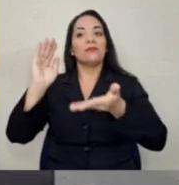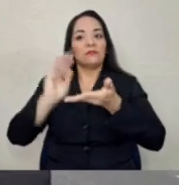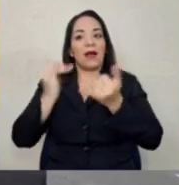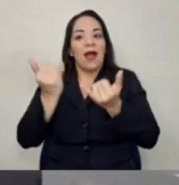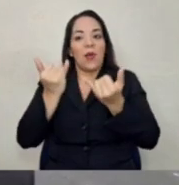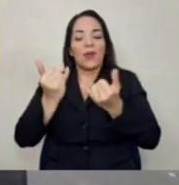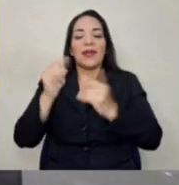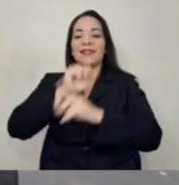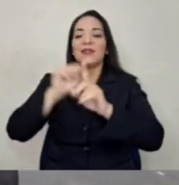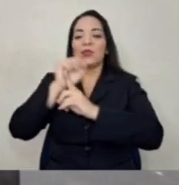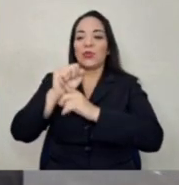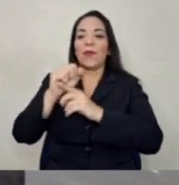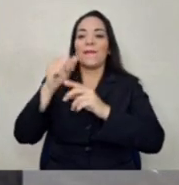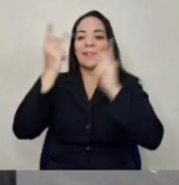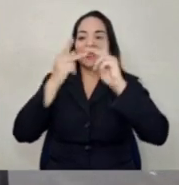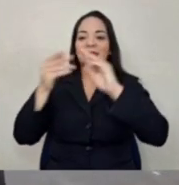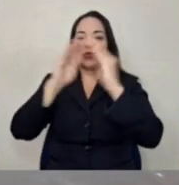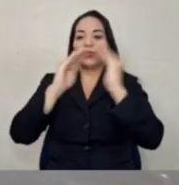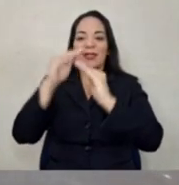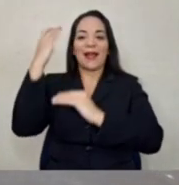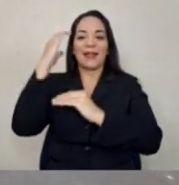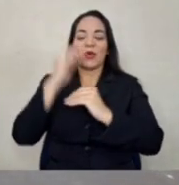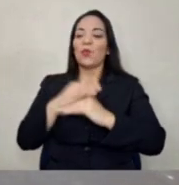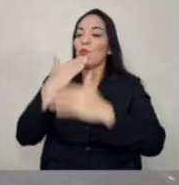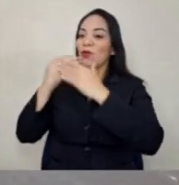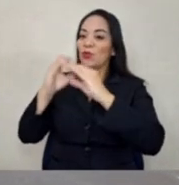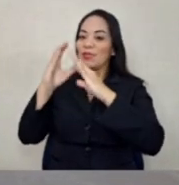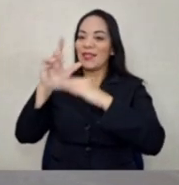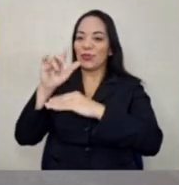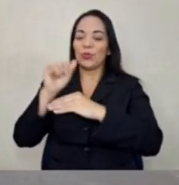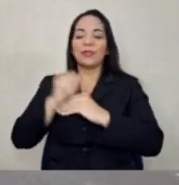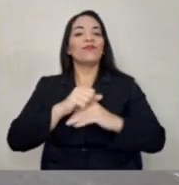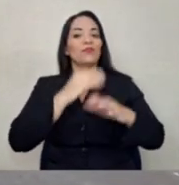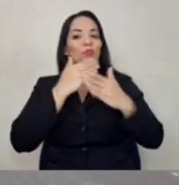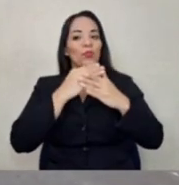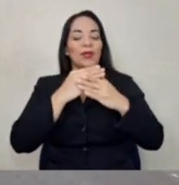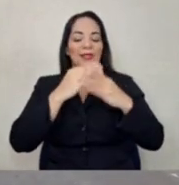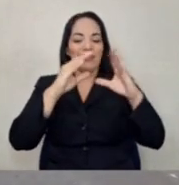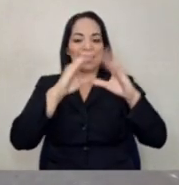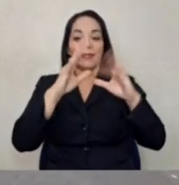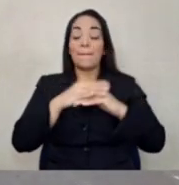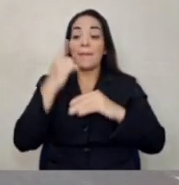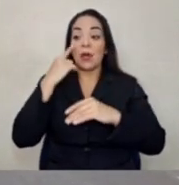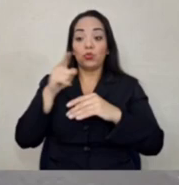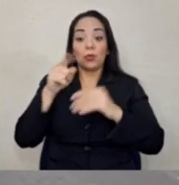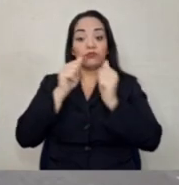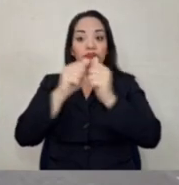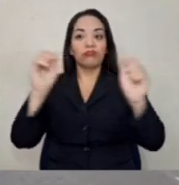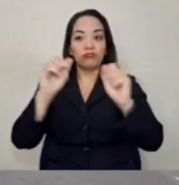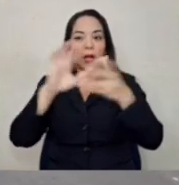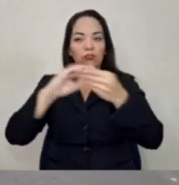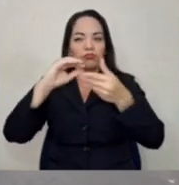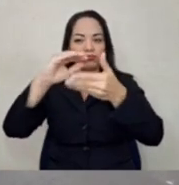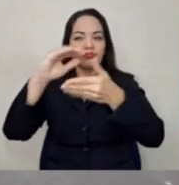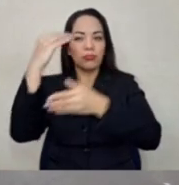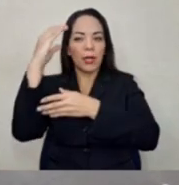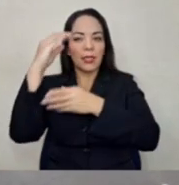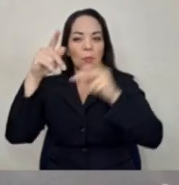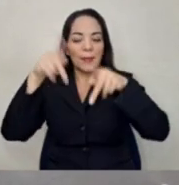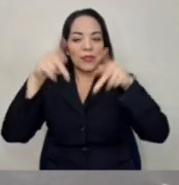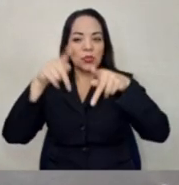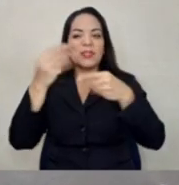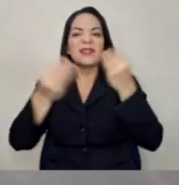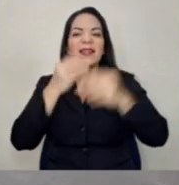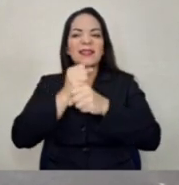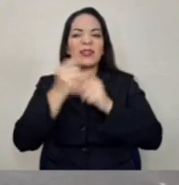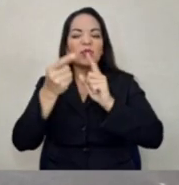vecinos de Cartago. Don Mauricio Batalla, muy buenos días. Un placer, don Luis Carlos. Nos acompaña esta mañana para explicarle a los cartagineses qué es lo que se hizo aquí a partir del momento en